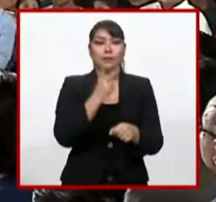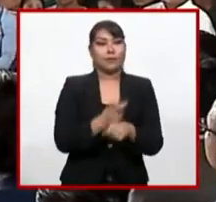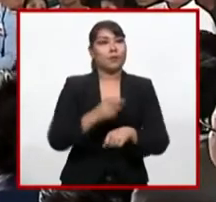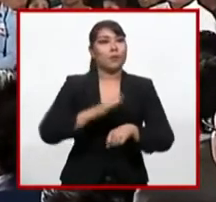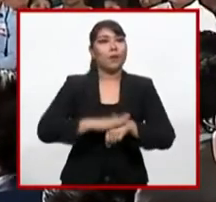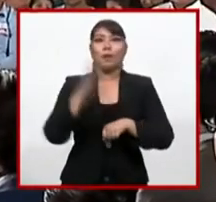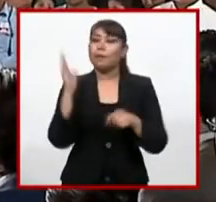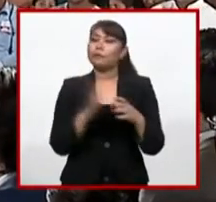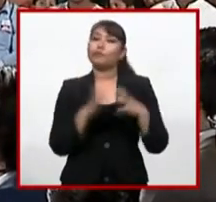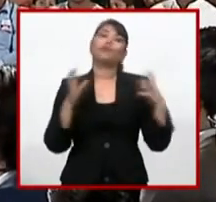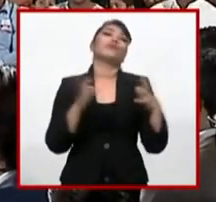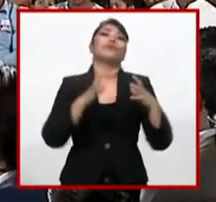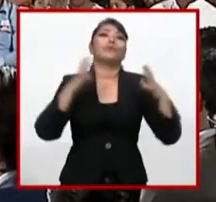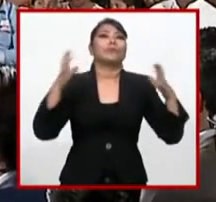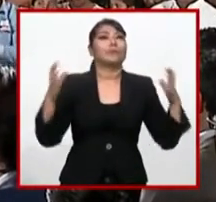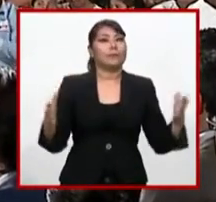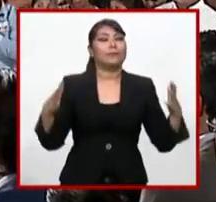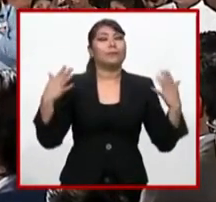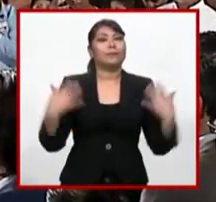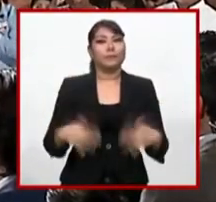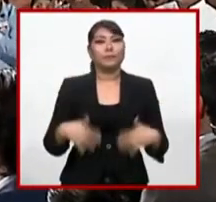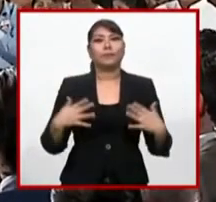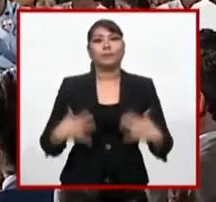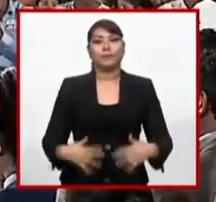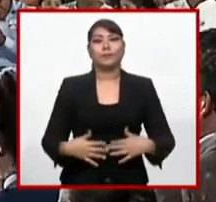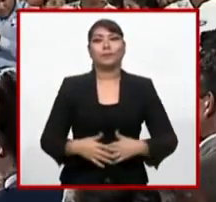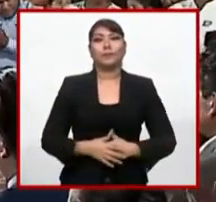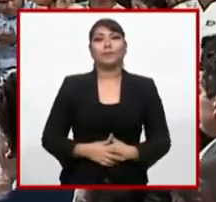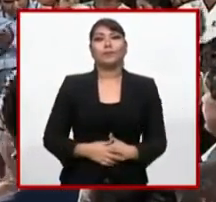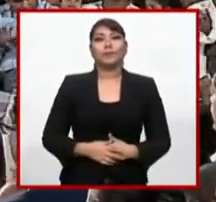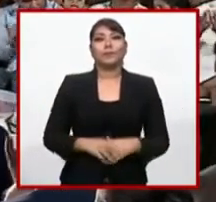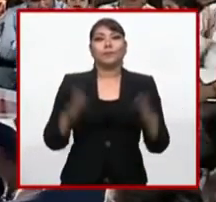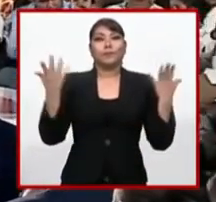más crece a nivel nacional.